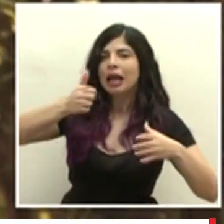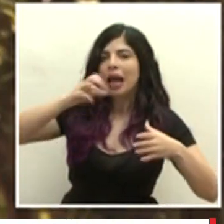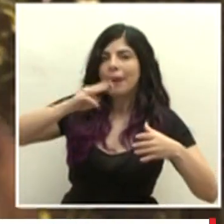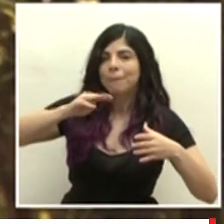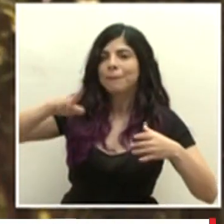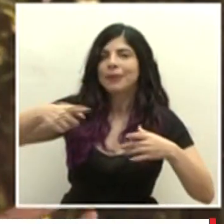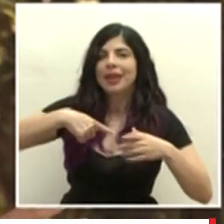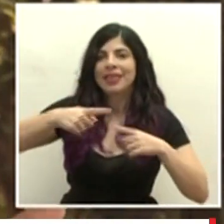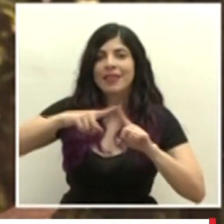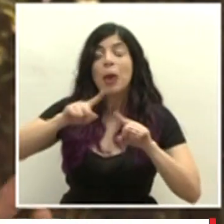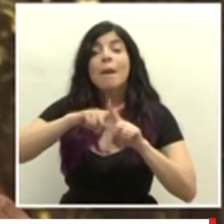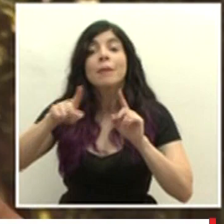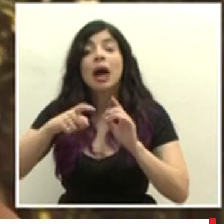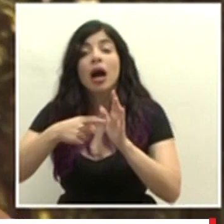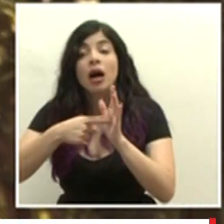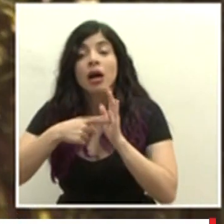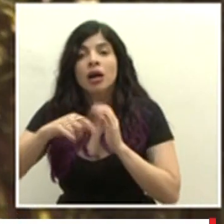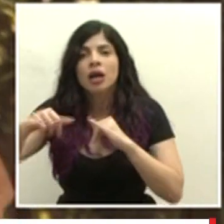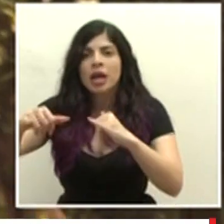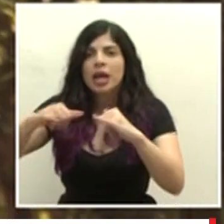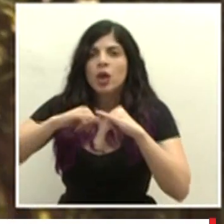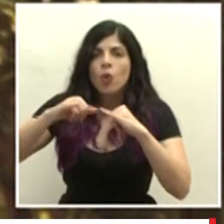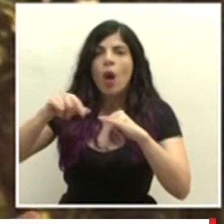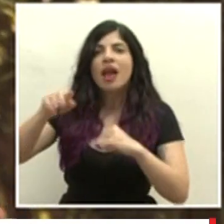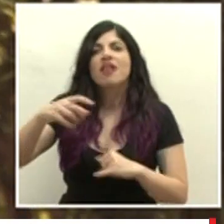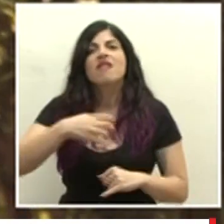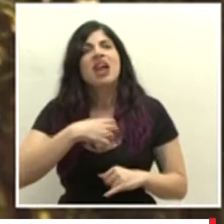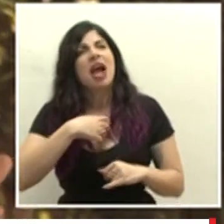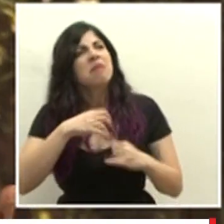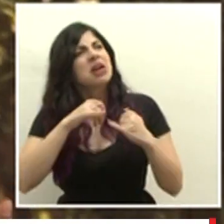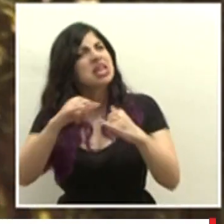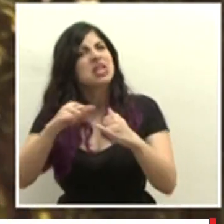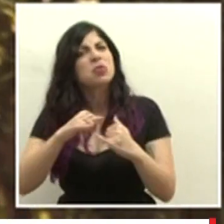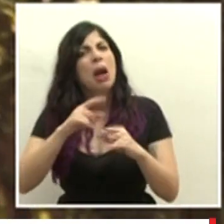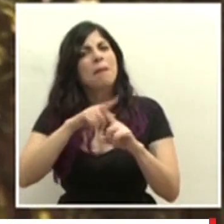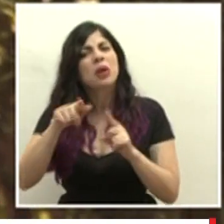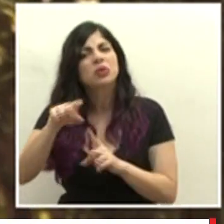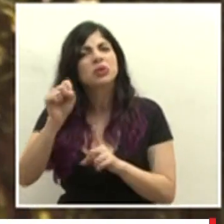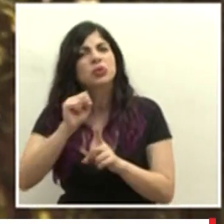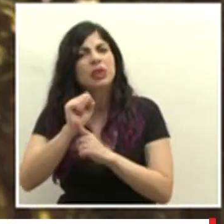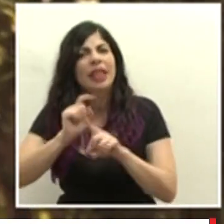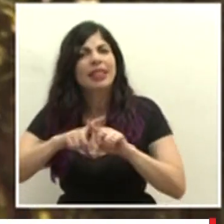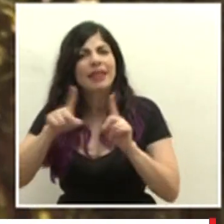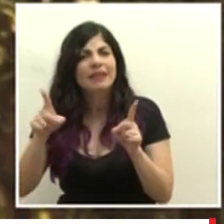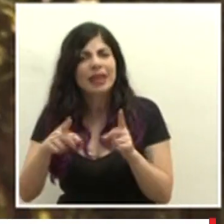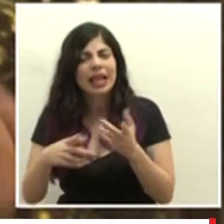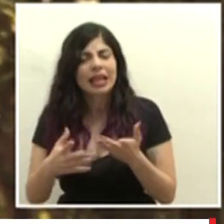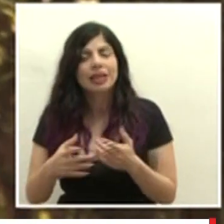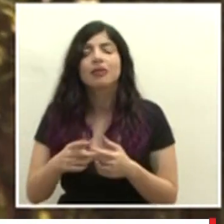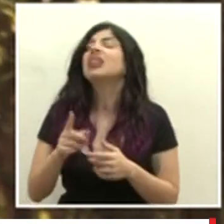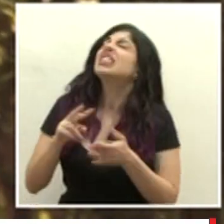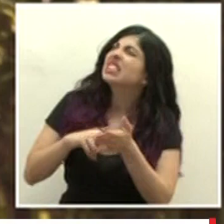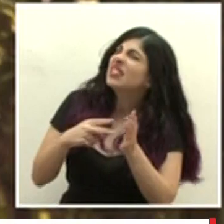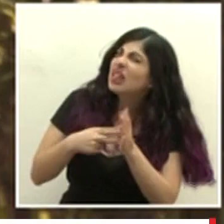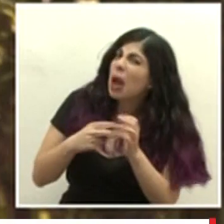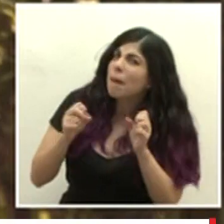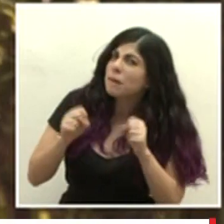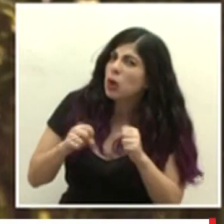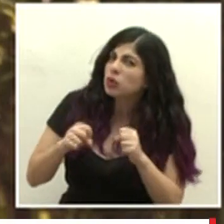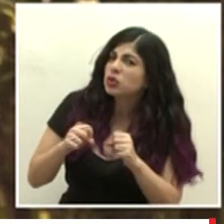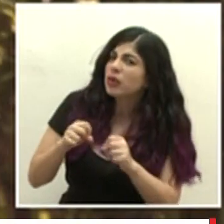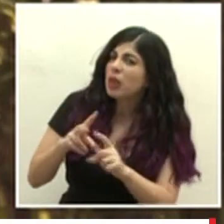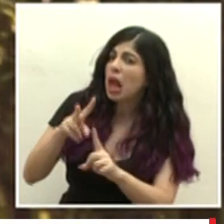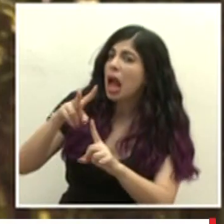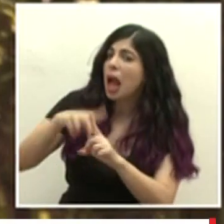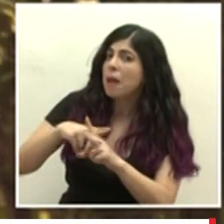tienen las mismas medidas, reclaman ellos, que acá, donde la realidad es diferente, como les decía. Hay posibilidad de tomar